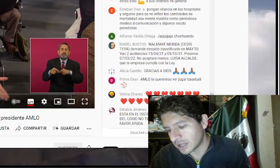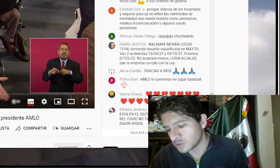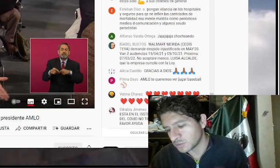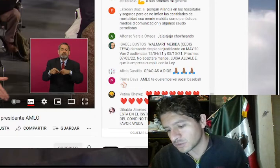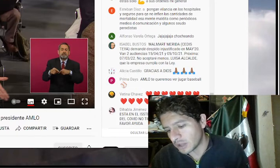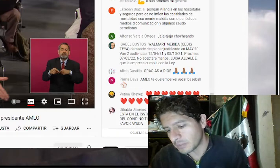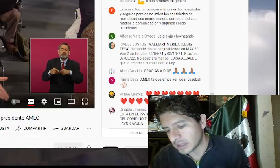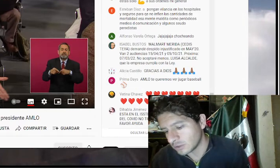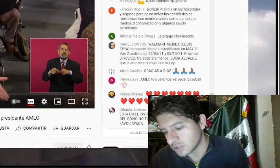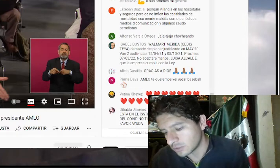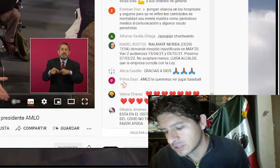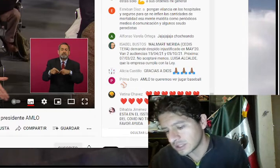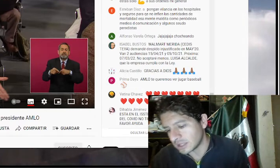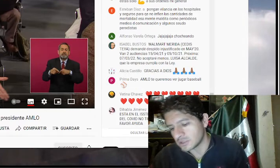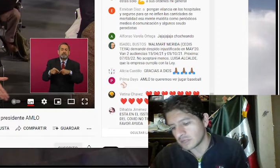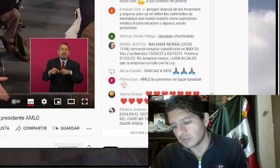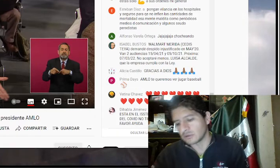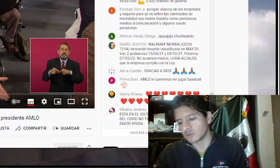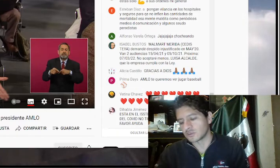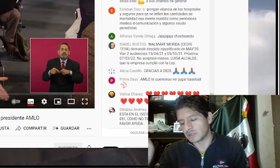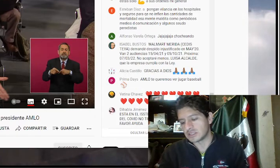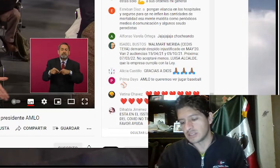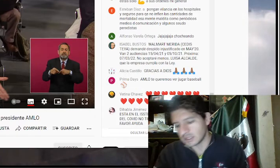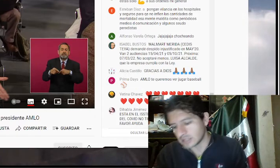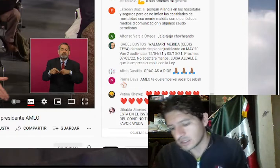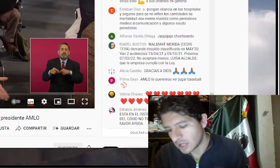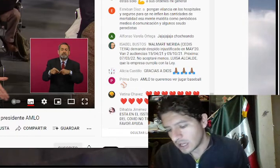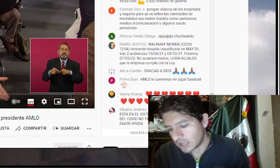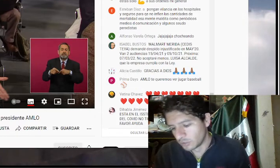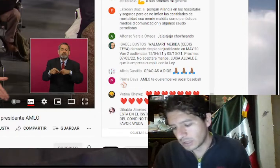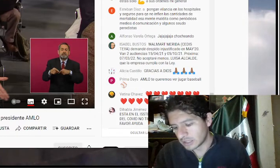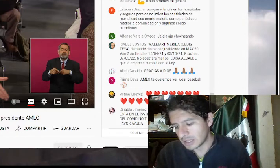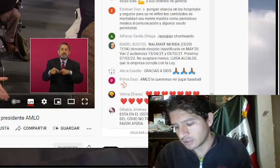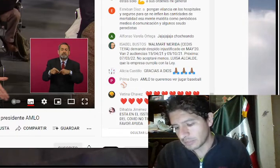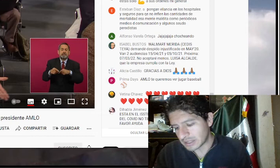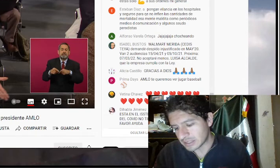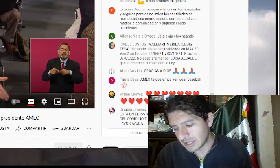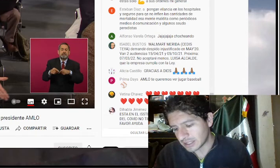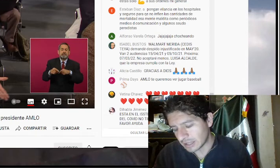los mexicanos somos muy apáticos. Acuérdense del enjuiciamiento a los expresidentes.